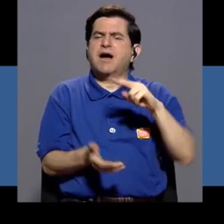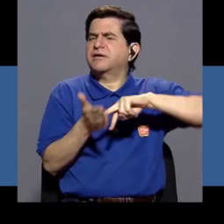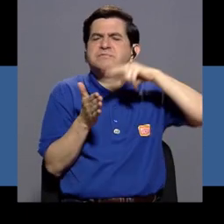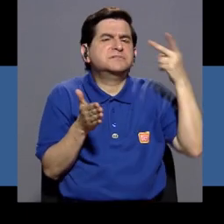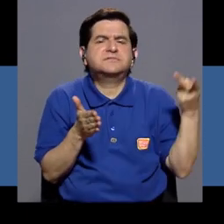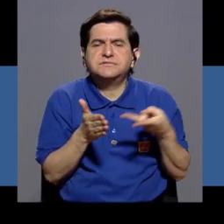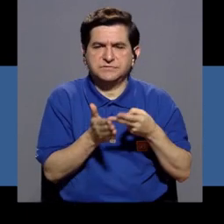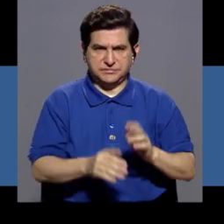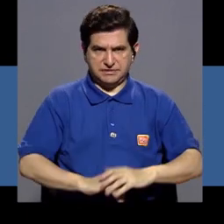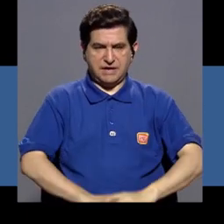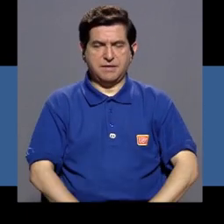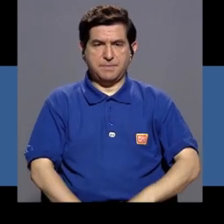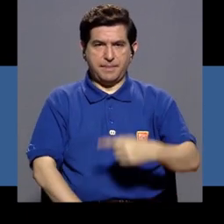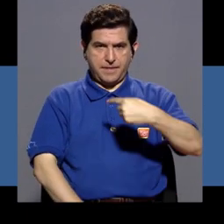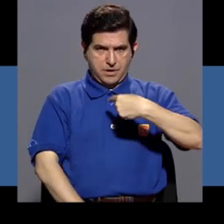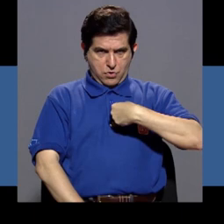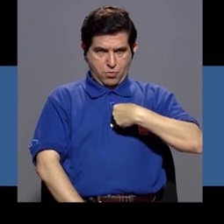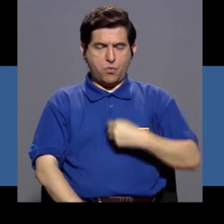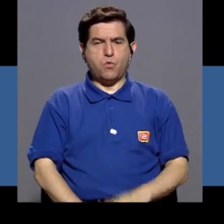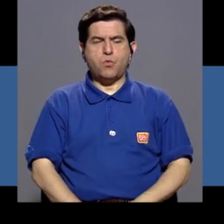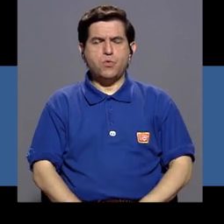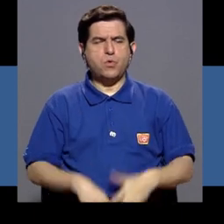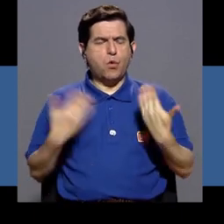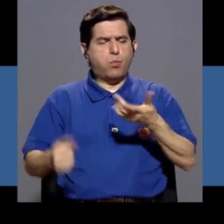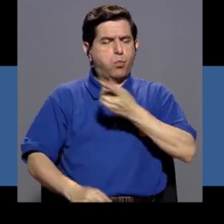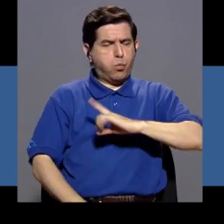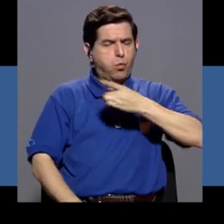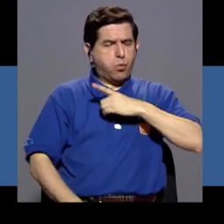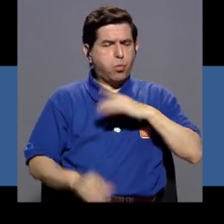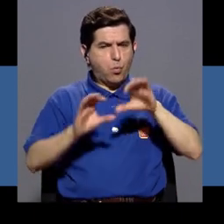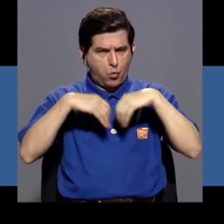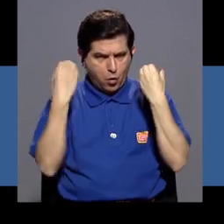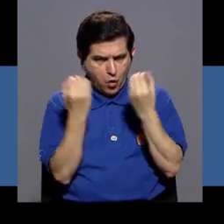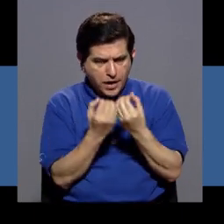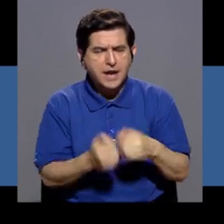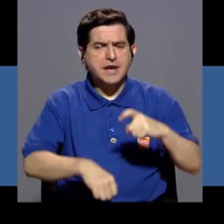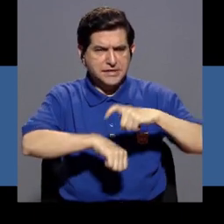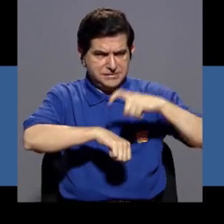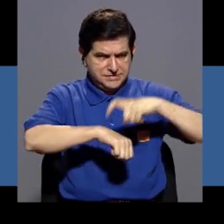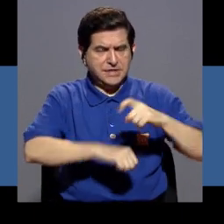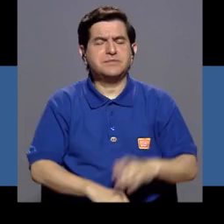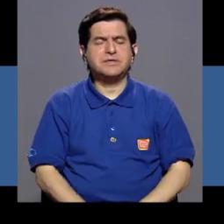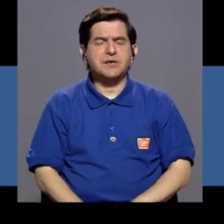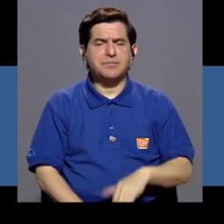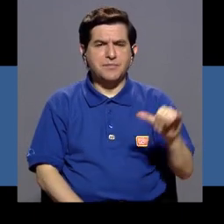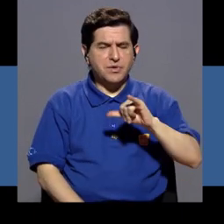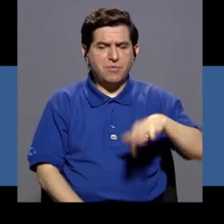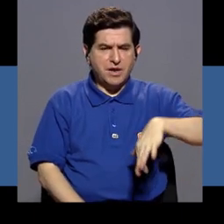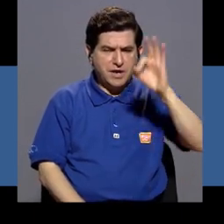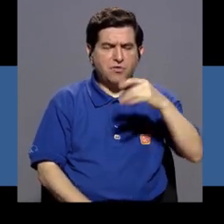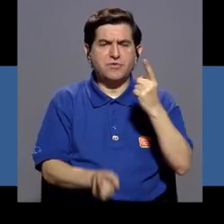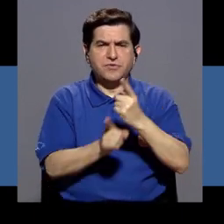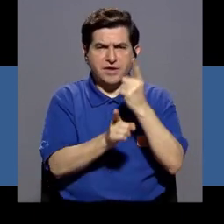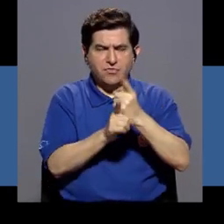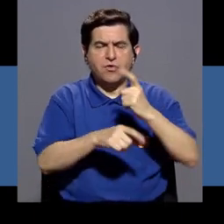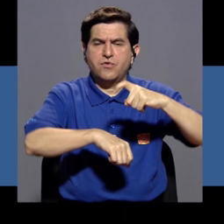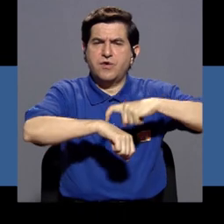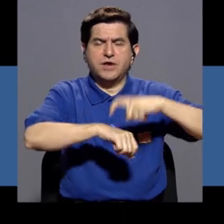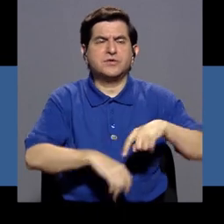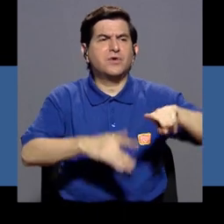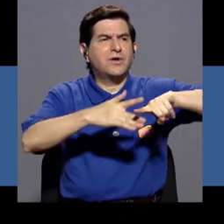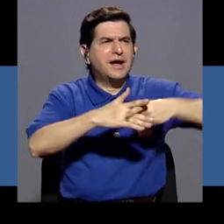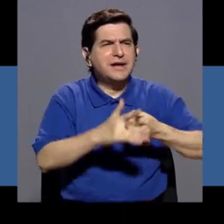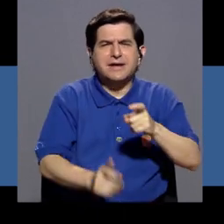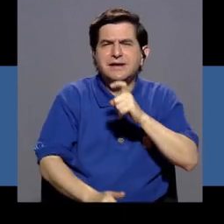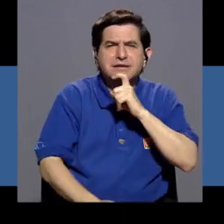trabajar solo. ¿Qué significa esto? Uno, ser súper disciplinado, ser organizado con su tiempo, encontrar un espacio adecuado. A mí me costó